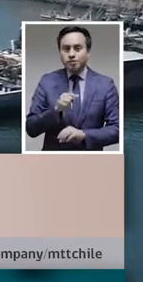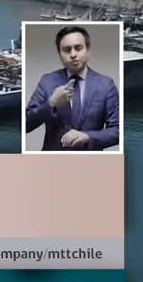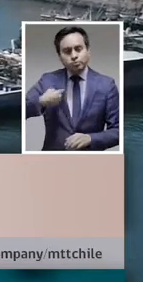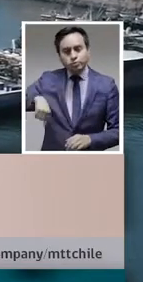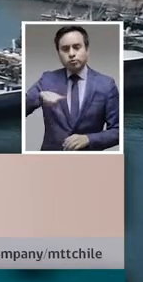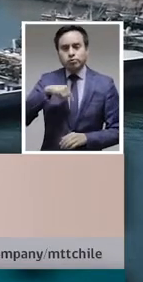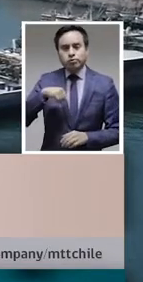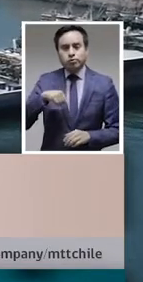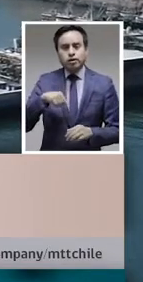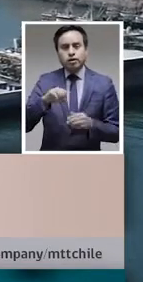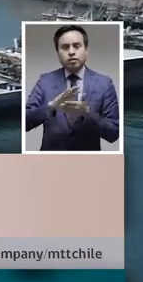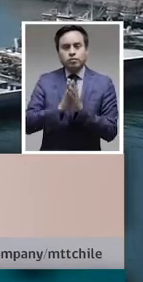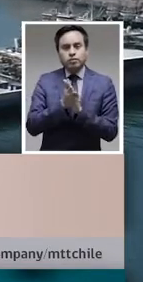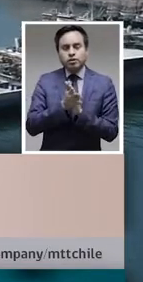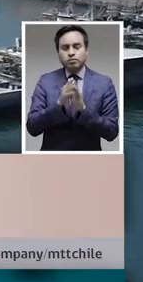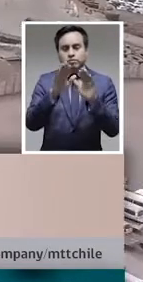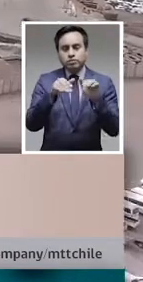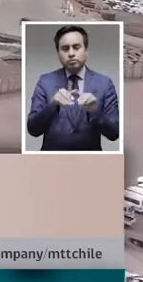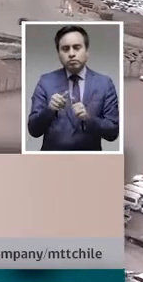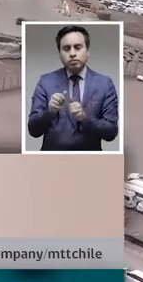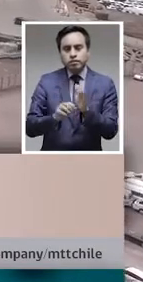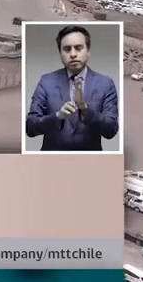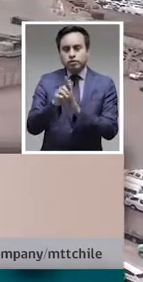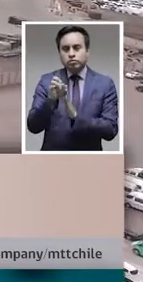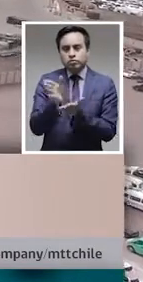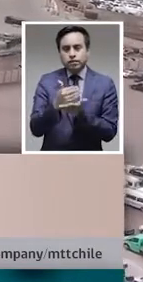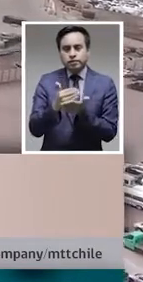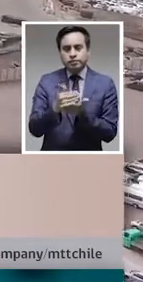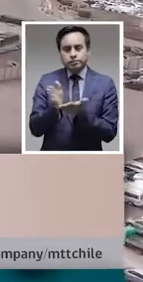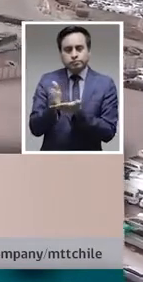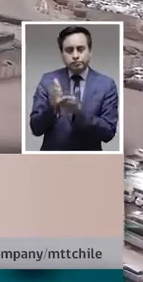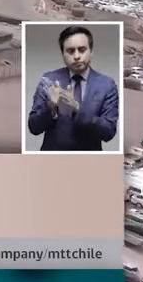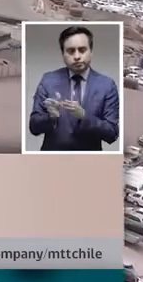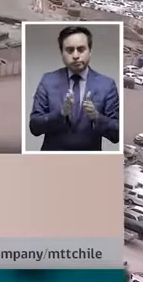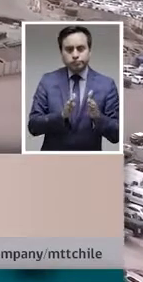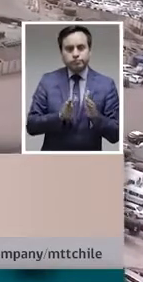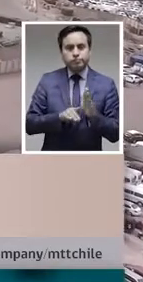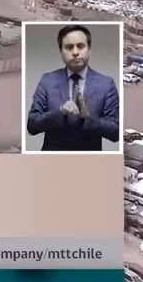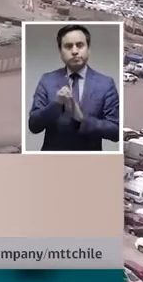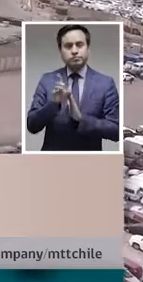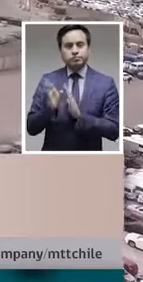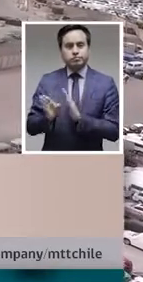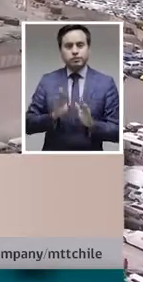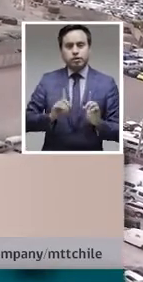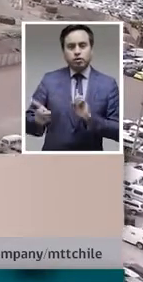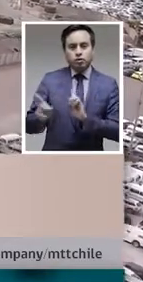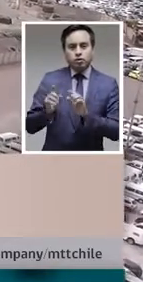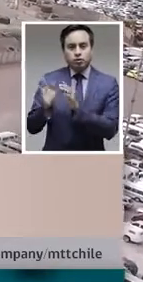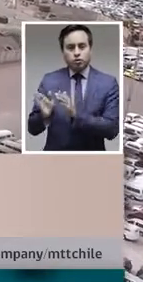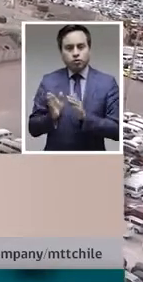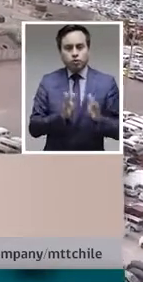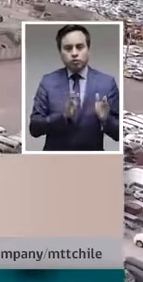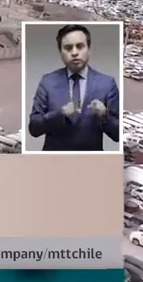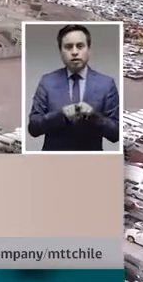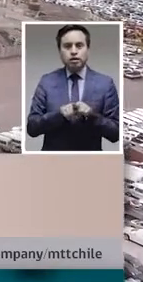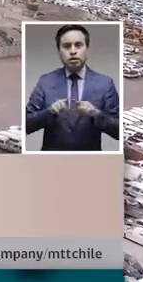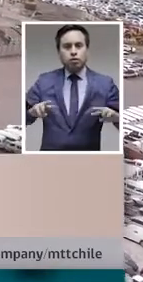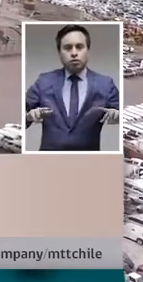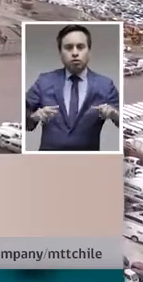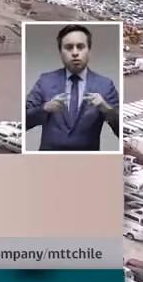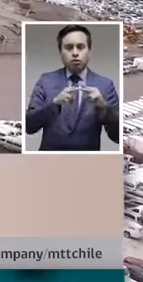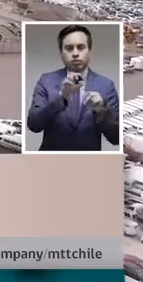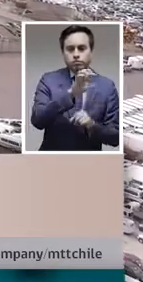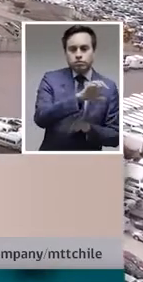estamos completando esos mismos desarrollos, planes estratégicos de desarrollo logístico para que las obras